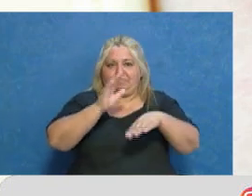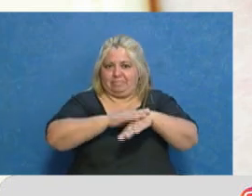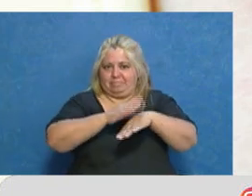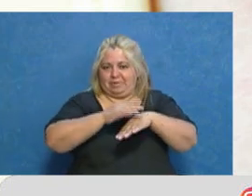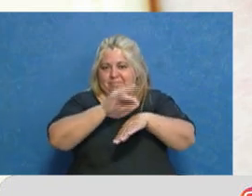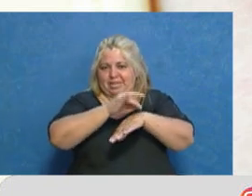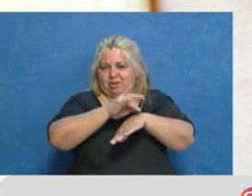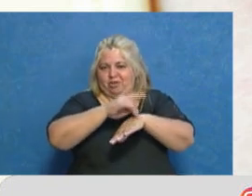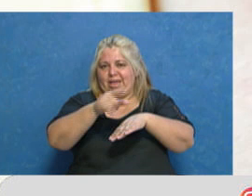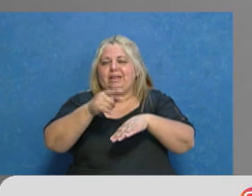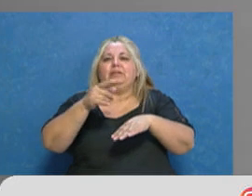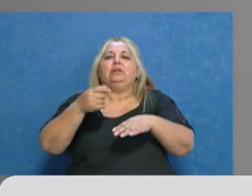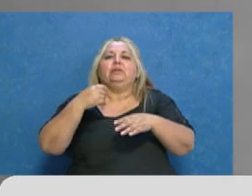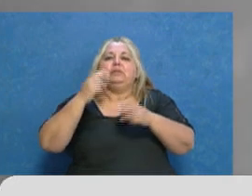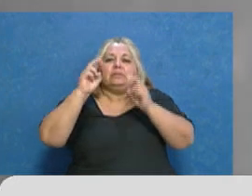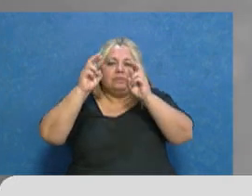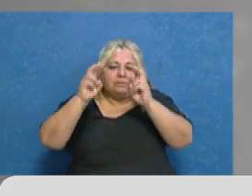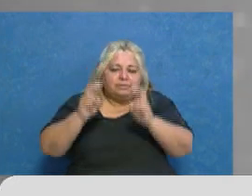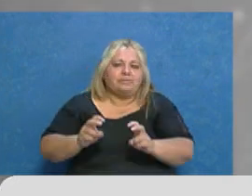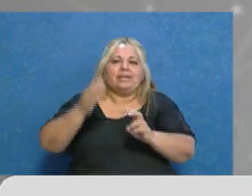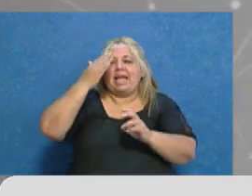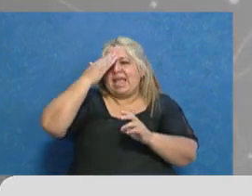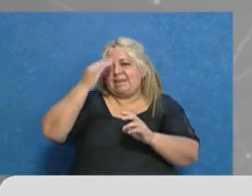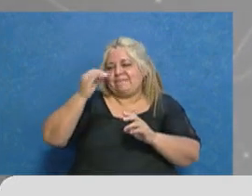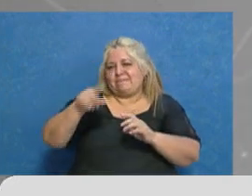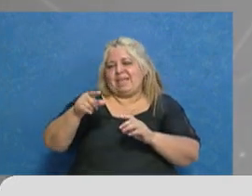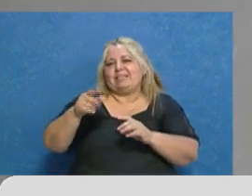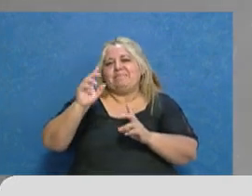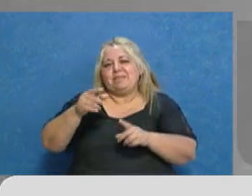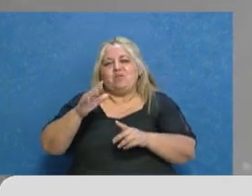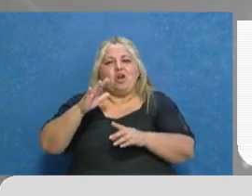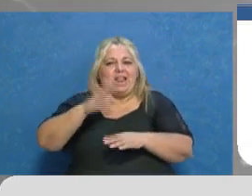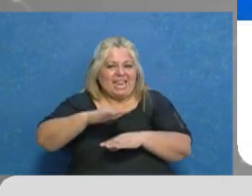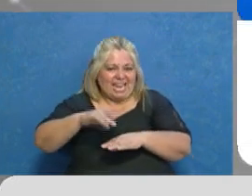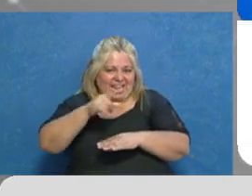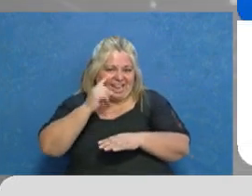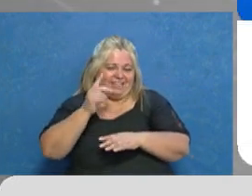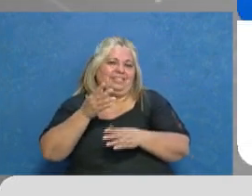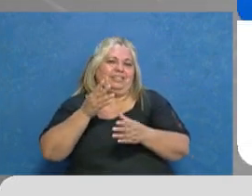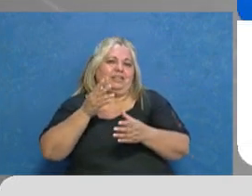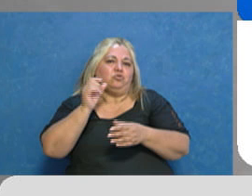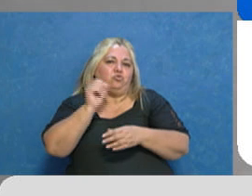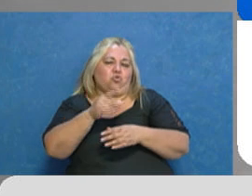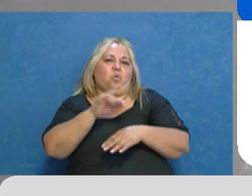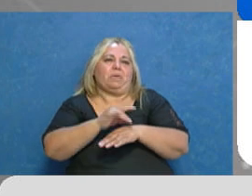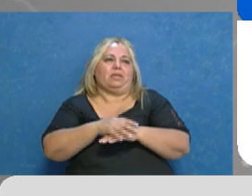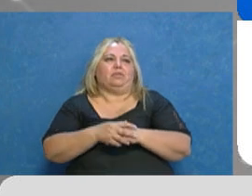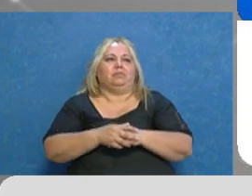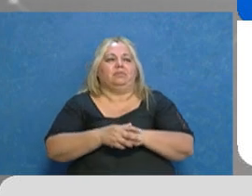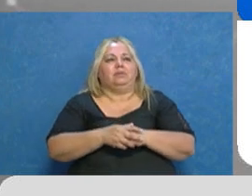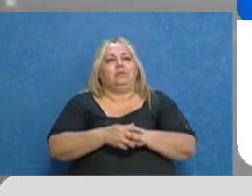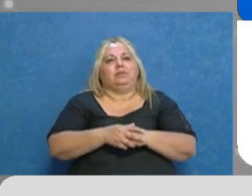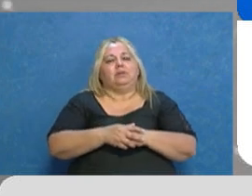médico que sigue la enfermedad de Fran. Lo escuchamos. La epidermolisis ampollar es